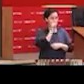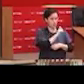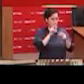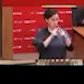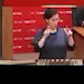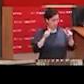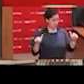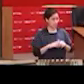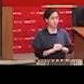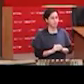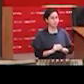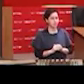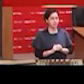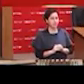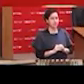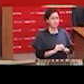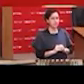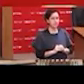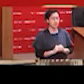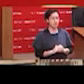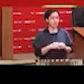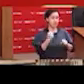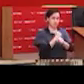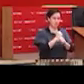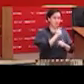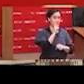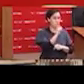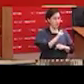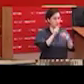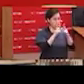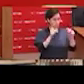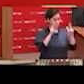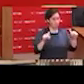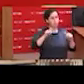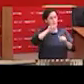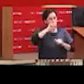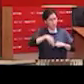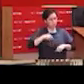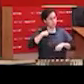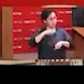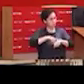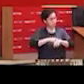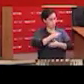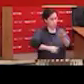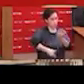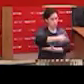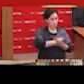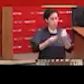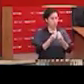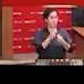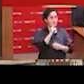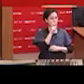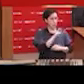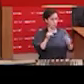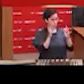manfre y a la vez para la fundación de mafre y colaborando con la fundación conecta